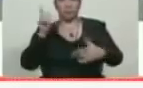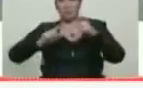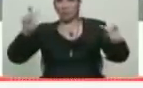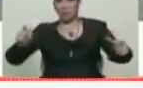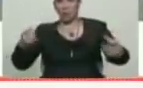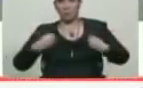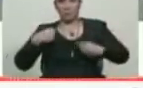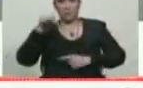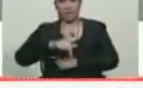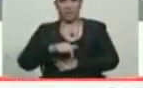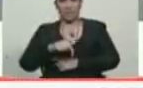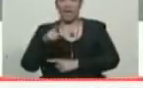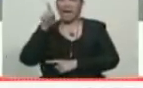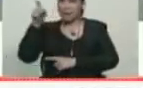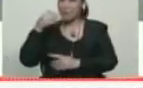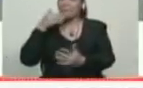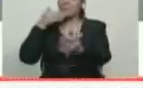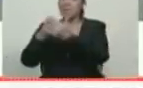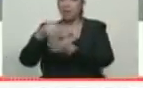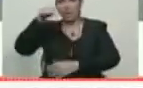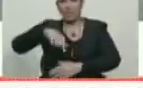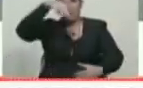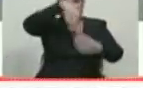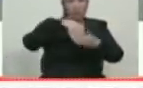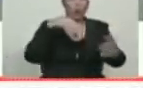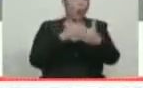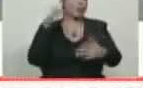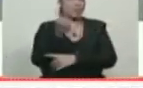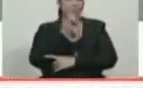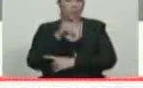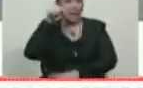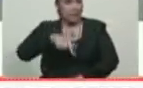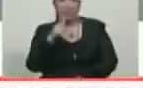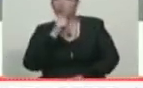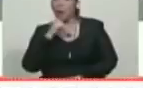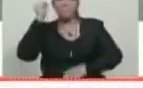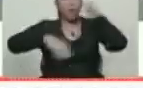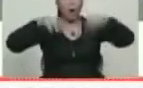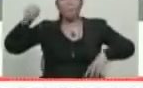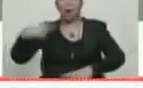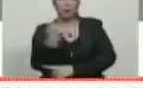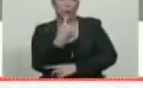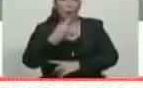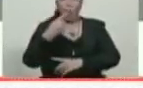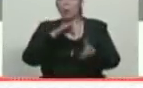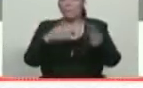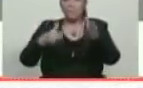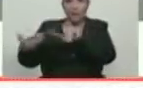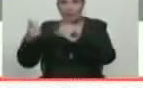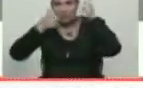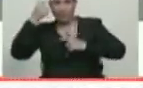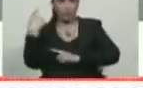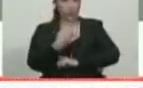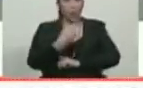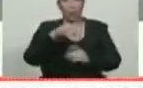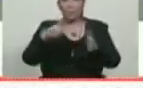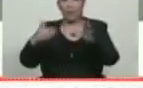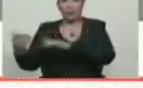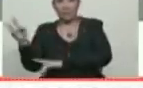ellos están pidiendo que haya una invasión contra Venezuela. Y aquí no hay bomba, solo mata chavistas o solo mata